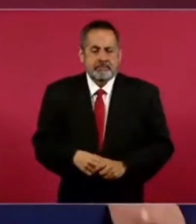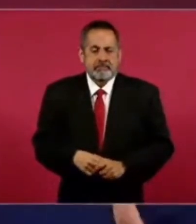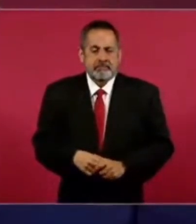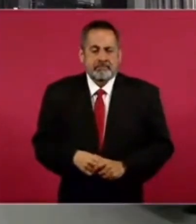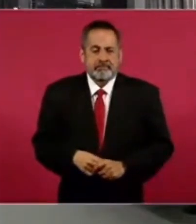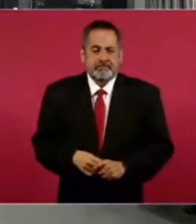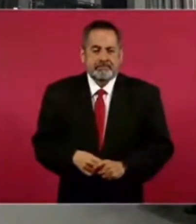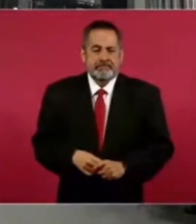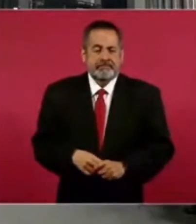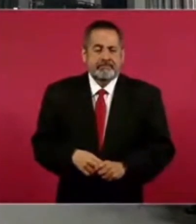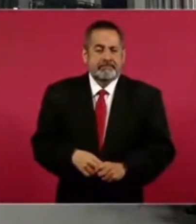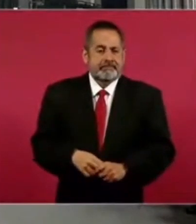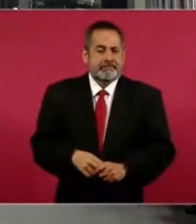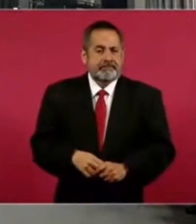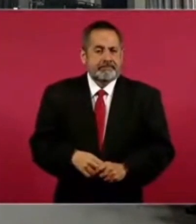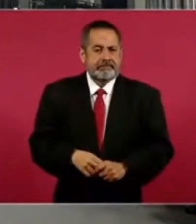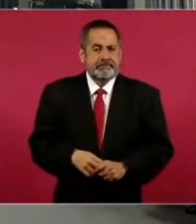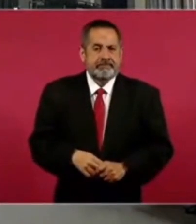pero